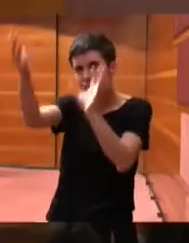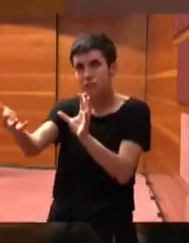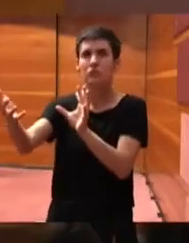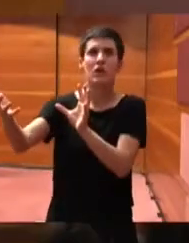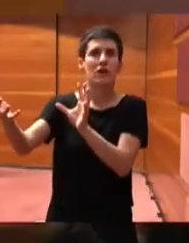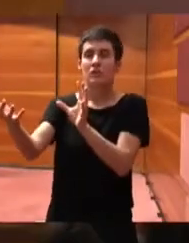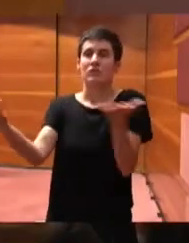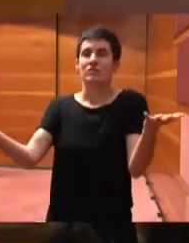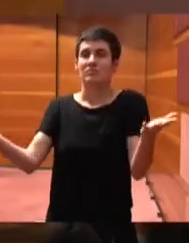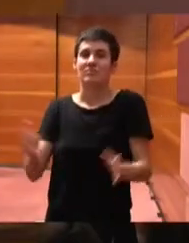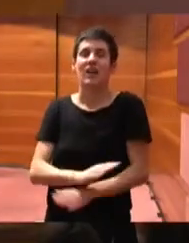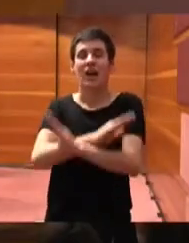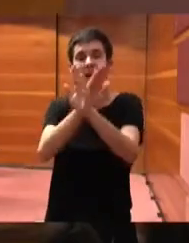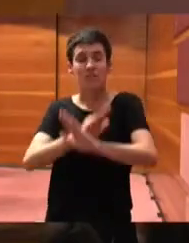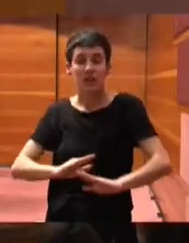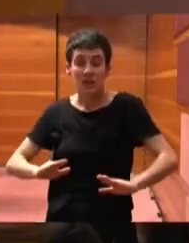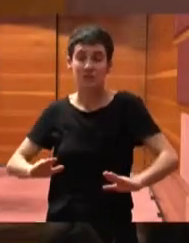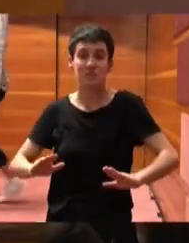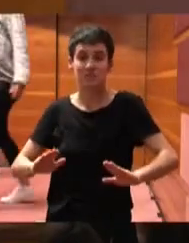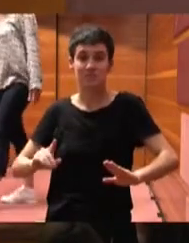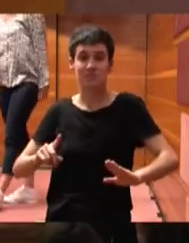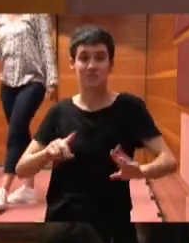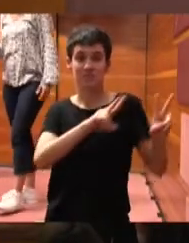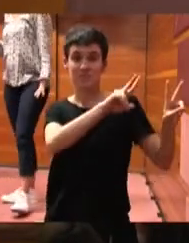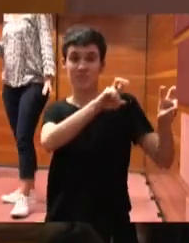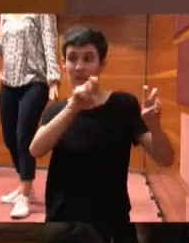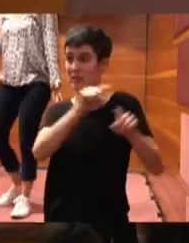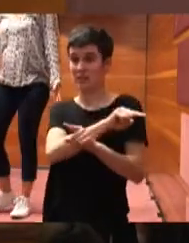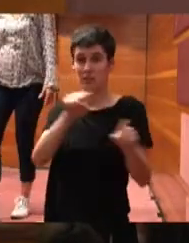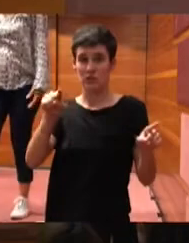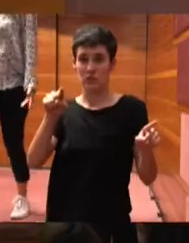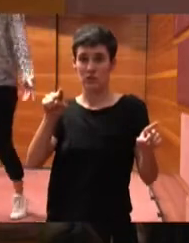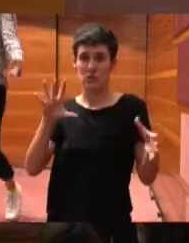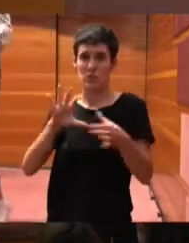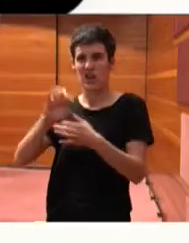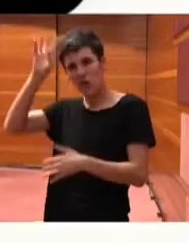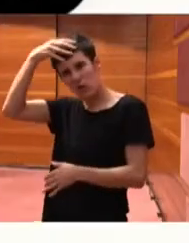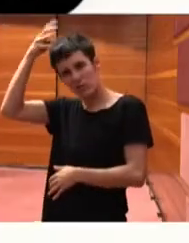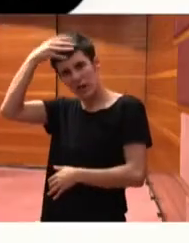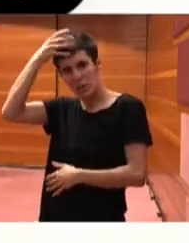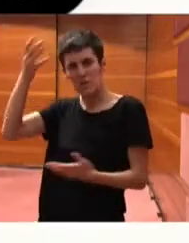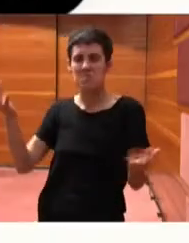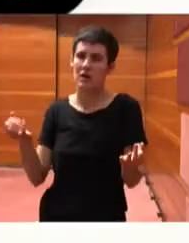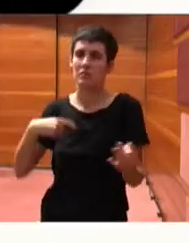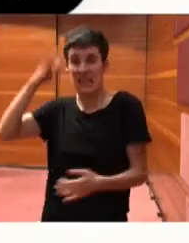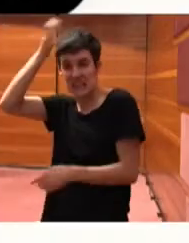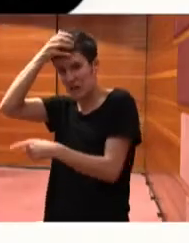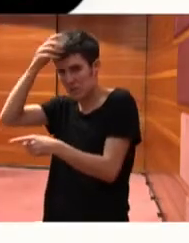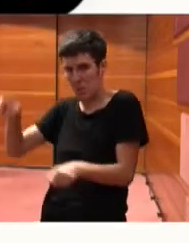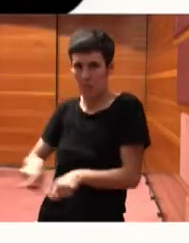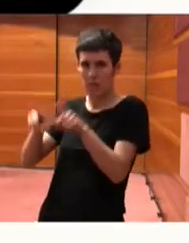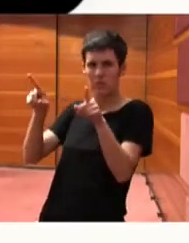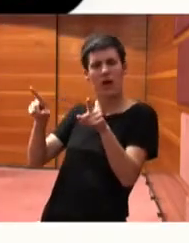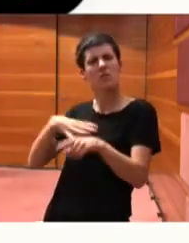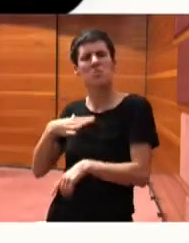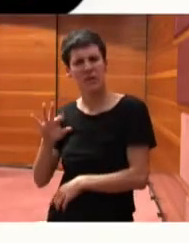grande. ¿Qué de todo esto, qué tiene relación con Trump, ¿no? ¿En qué me puede afectar? Porque voy aquí muy desobrada, a mí lo de Trump no me afecta. Hombre, pues igual